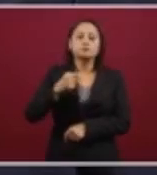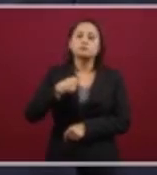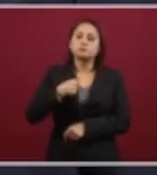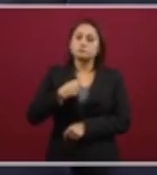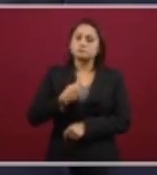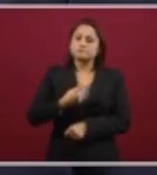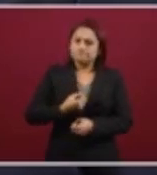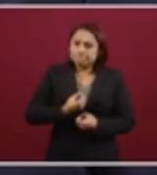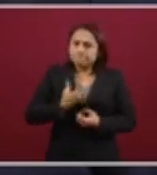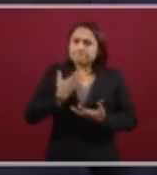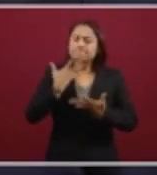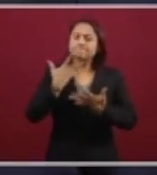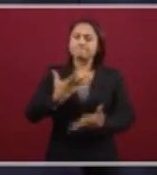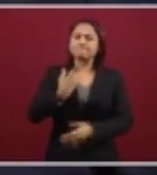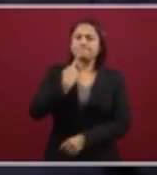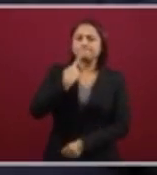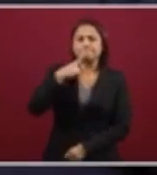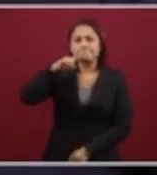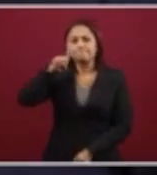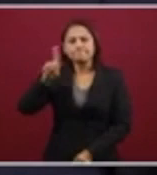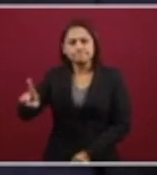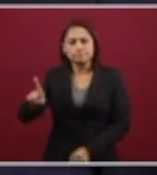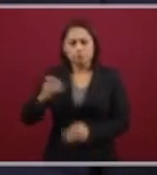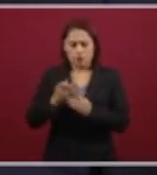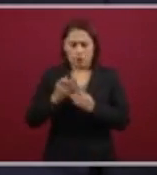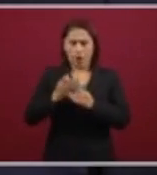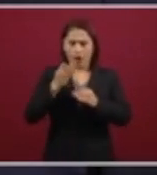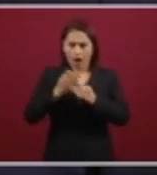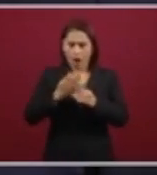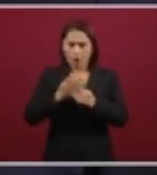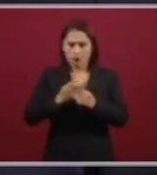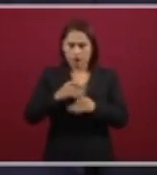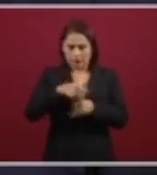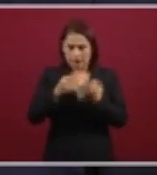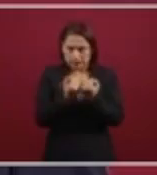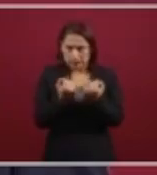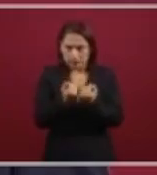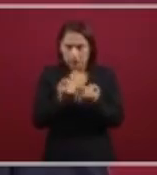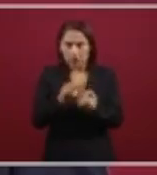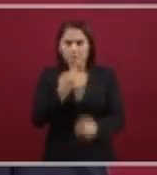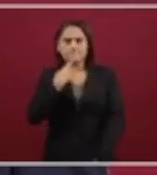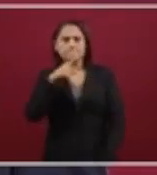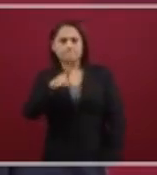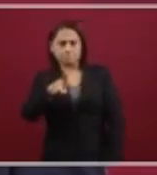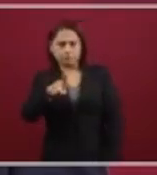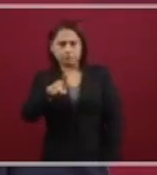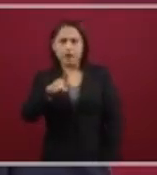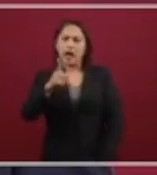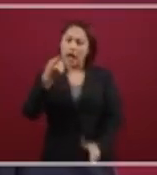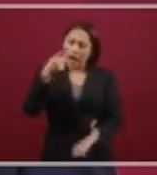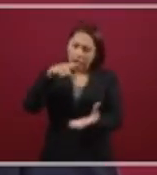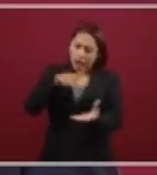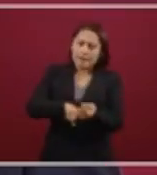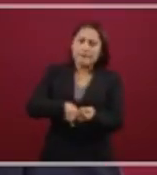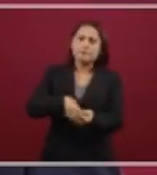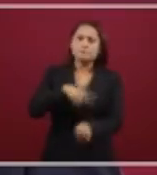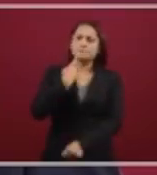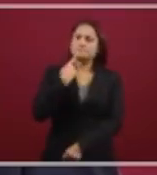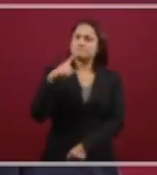que no se tolere la corrupción, es así de fuchi,